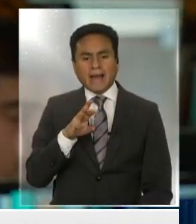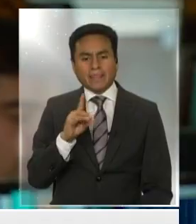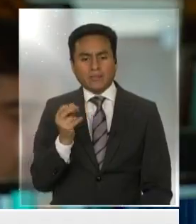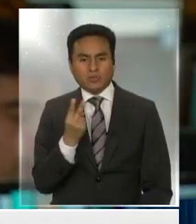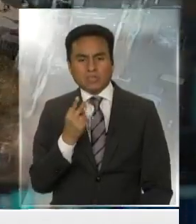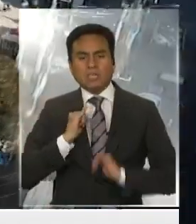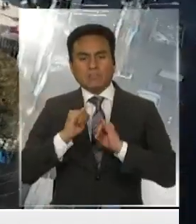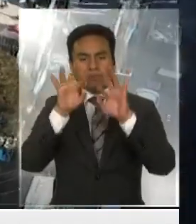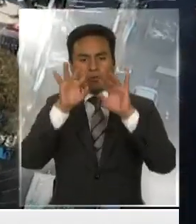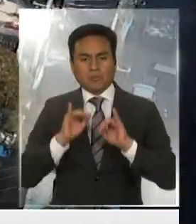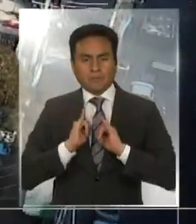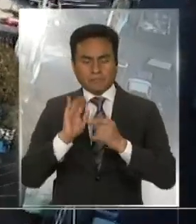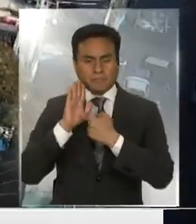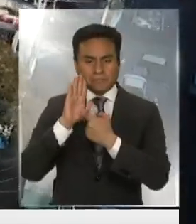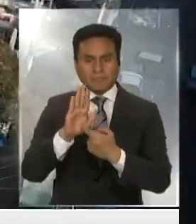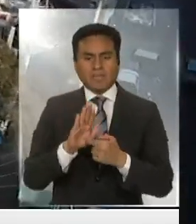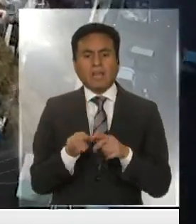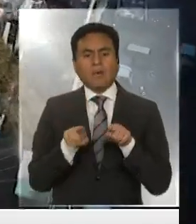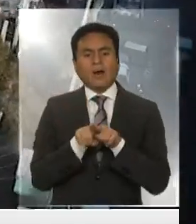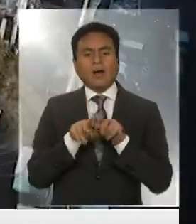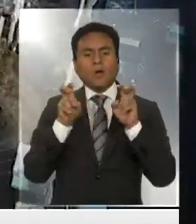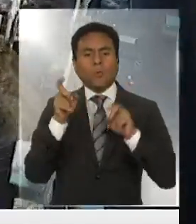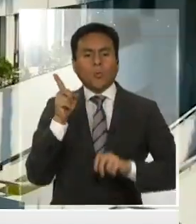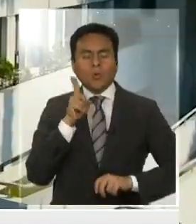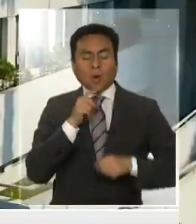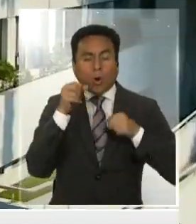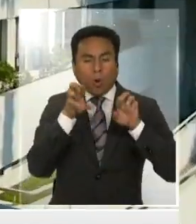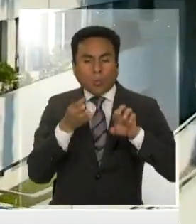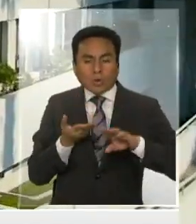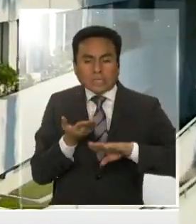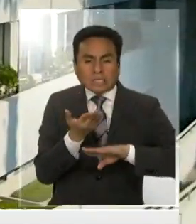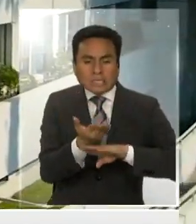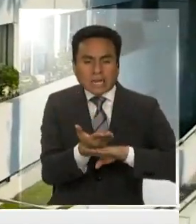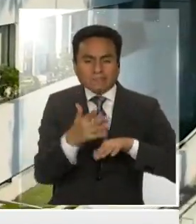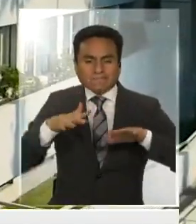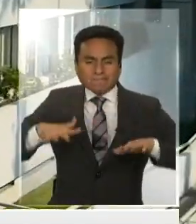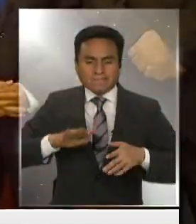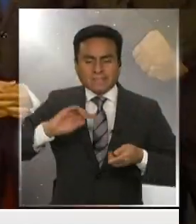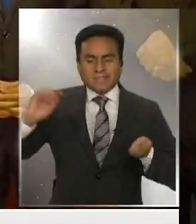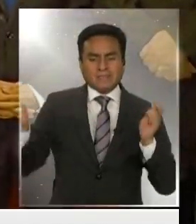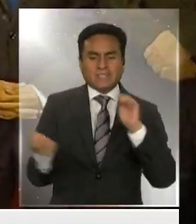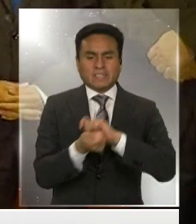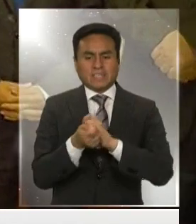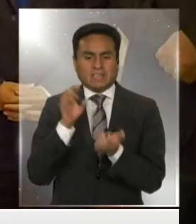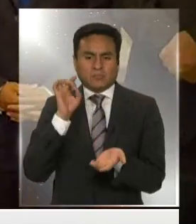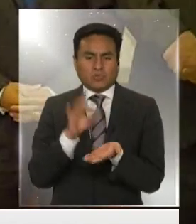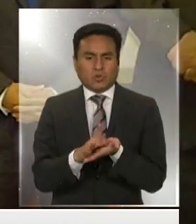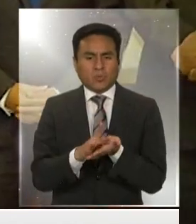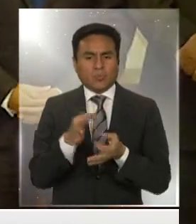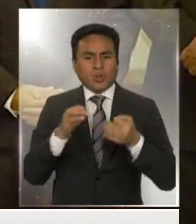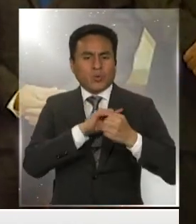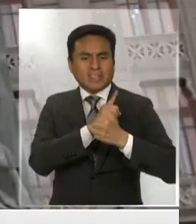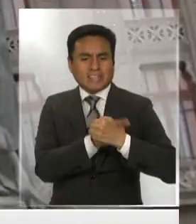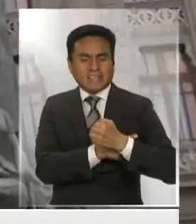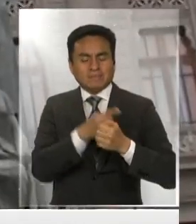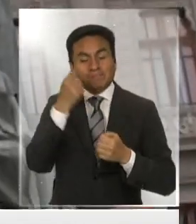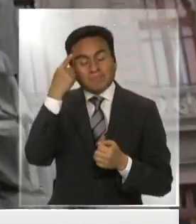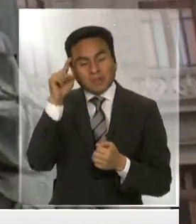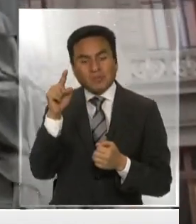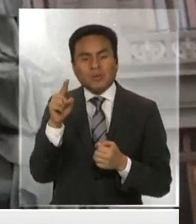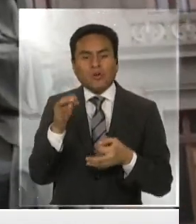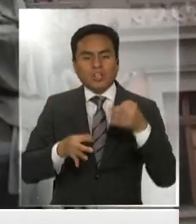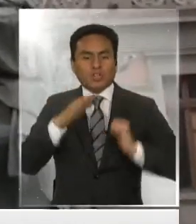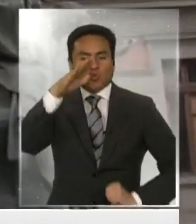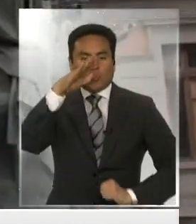informe. Se trataba de la última oportunidad que tenía para revertir su expulsión del Poder Judicial. Finalmente, la